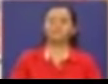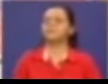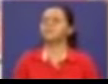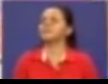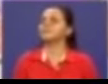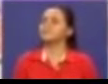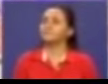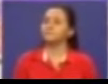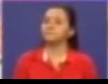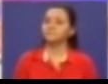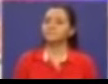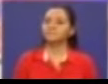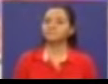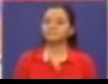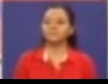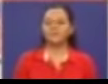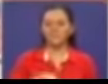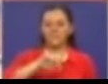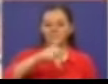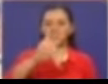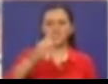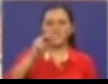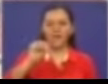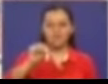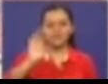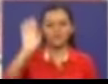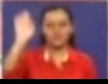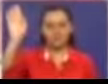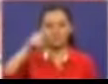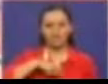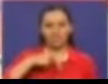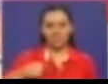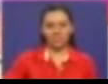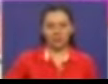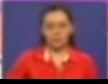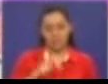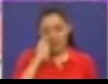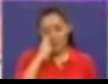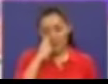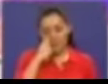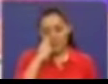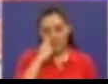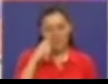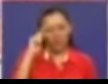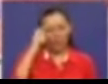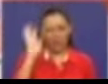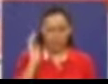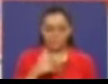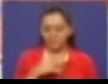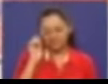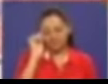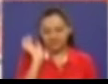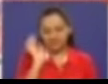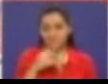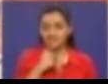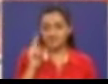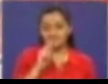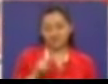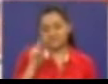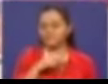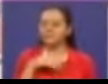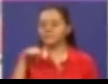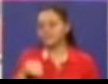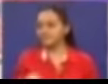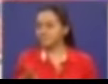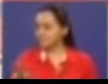lo vi hace algunos años en la ciudad de Xi'an, en China, donde están los guerreros de terracota, me acuerdo, que también lo fui a ver. Y les puedo decir